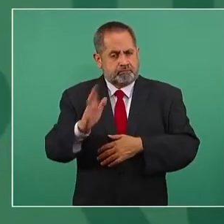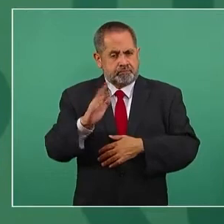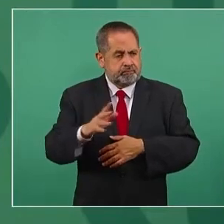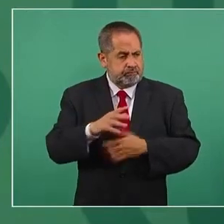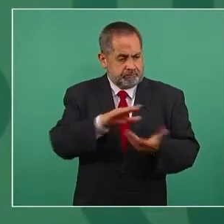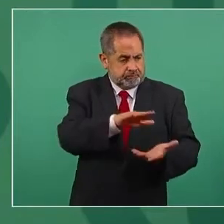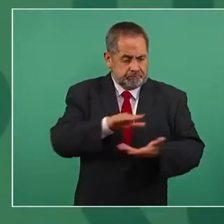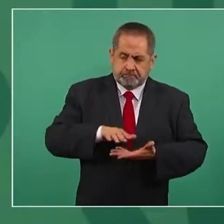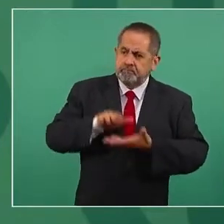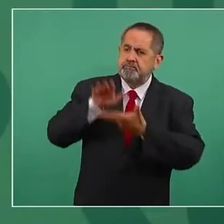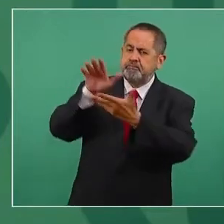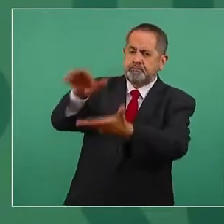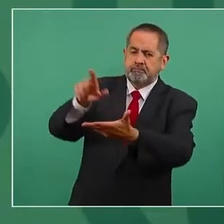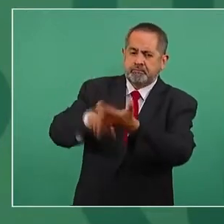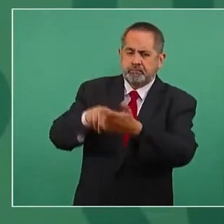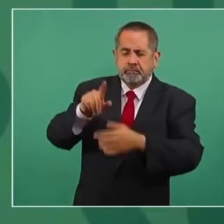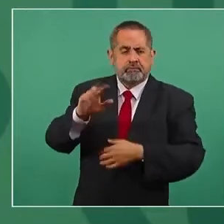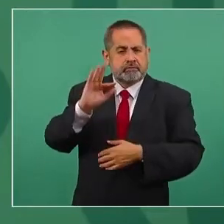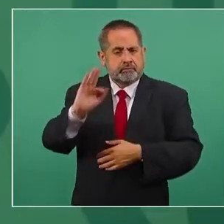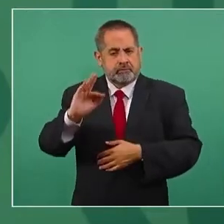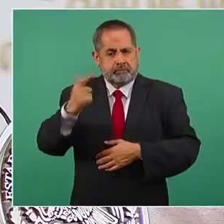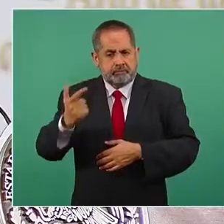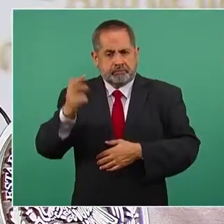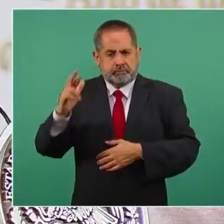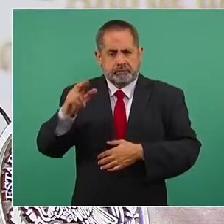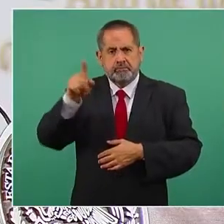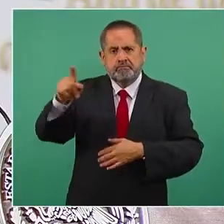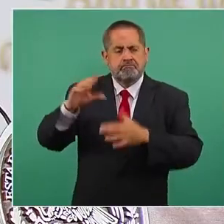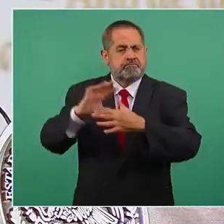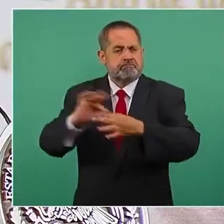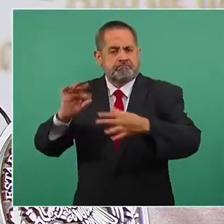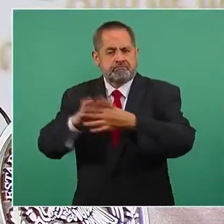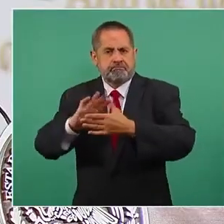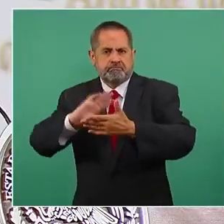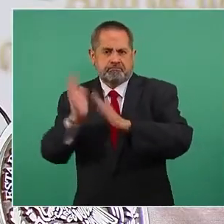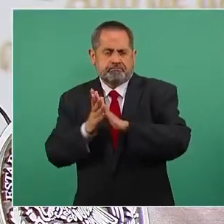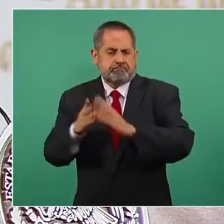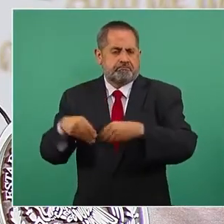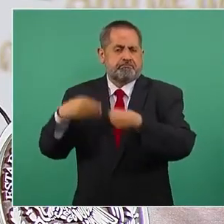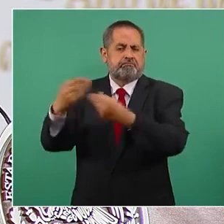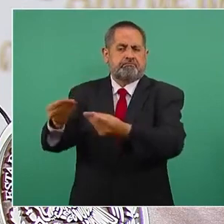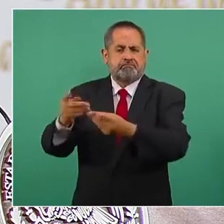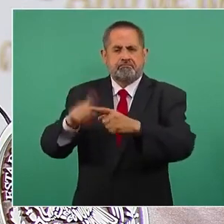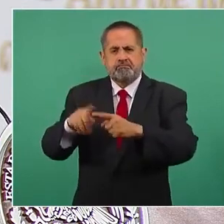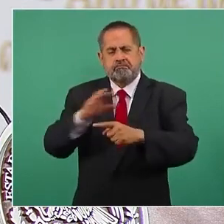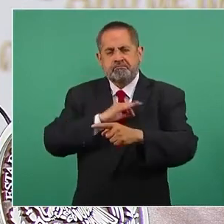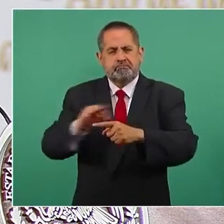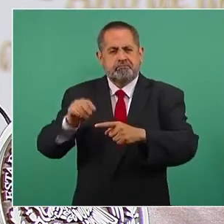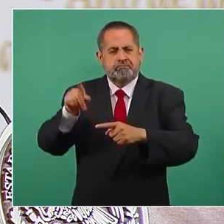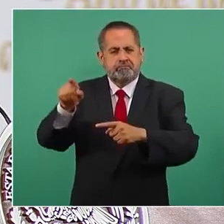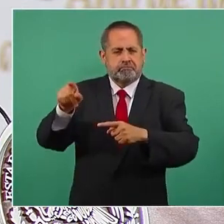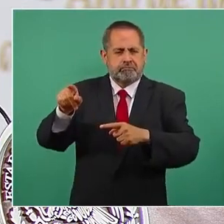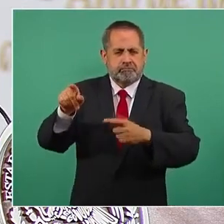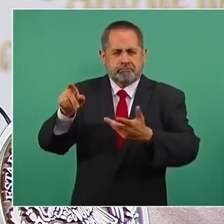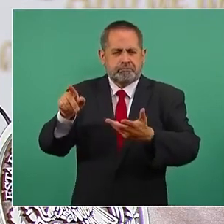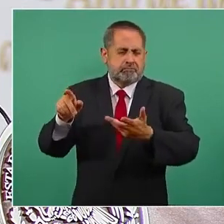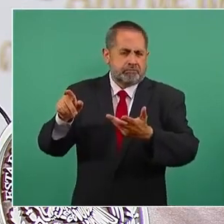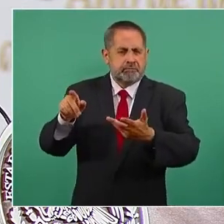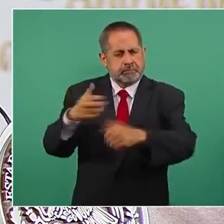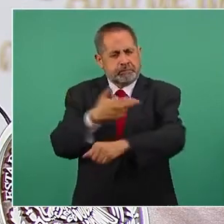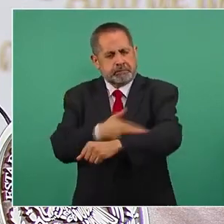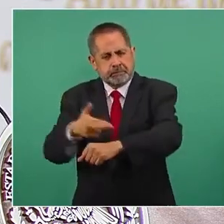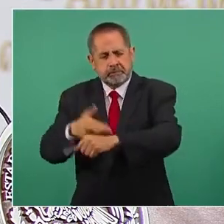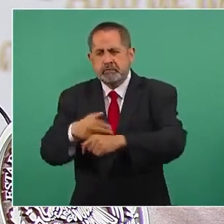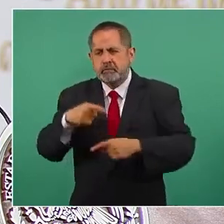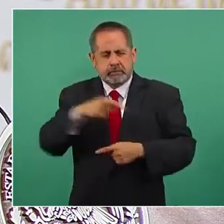la Fiscalía el expediente por una serie de